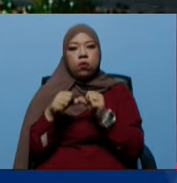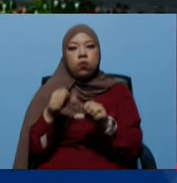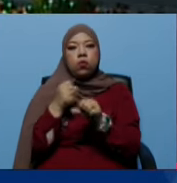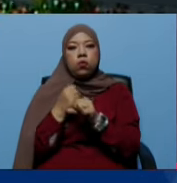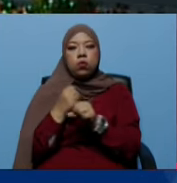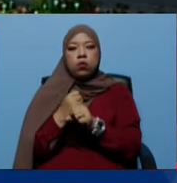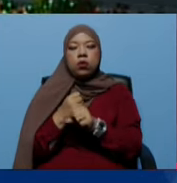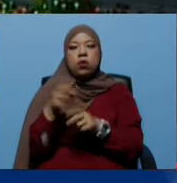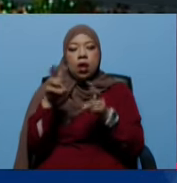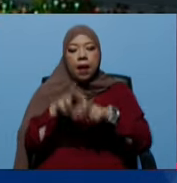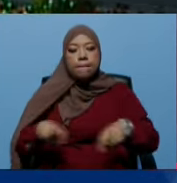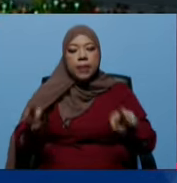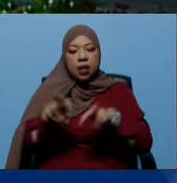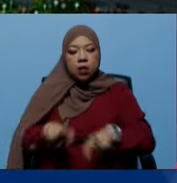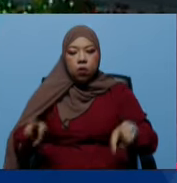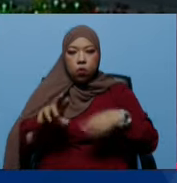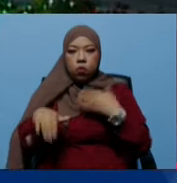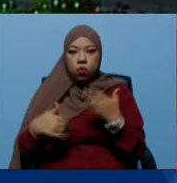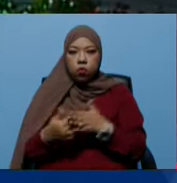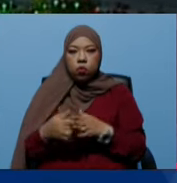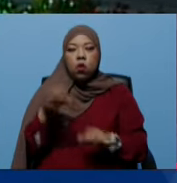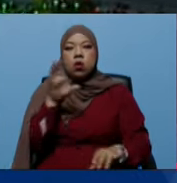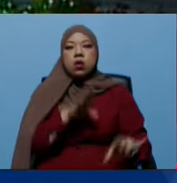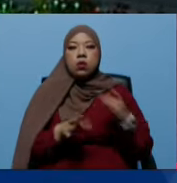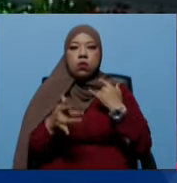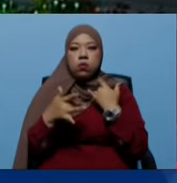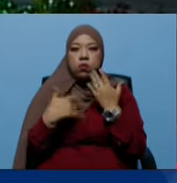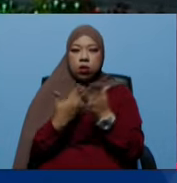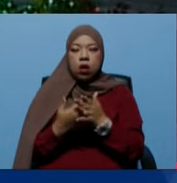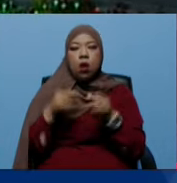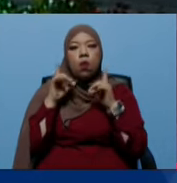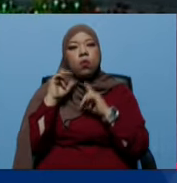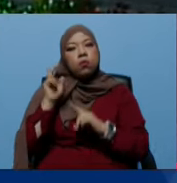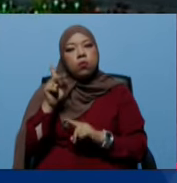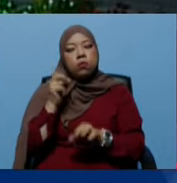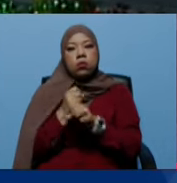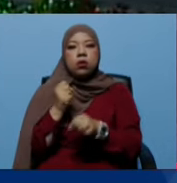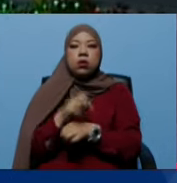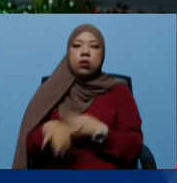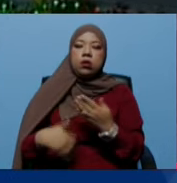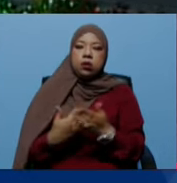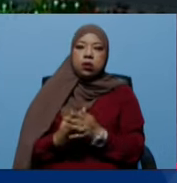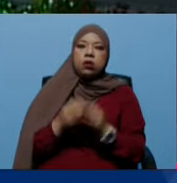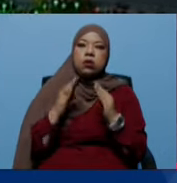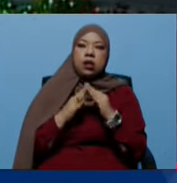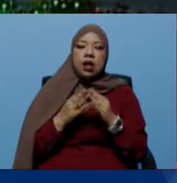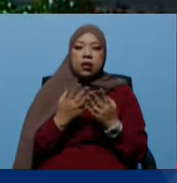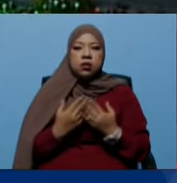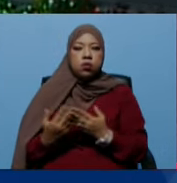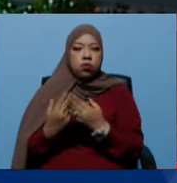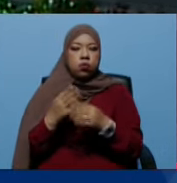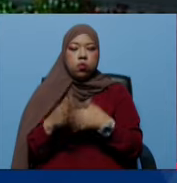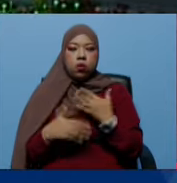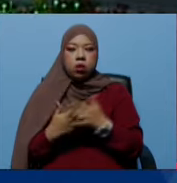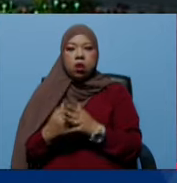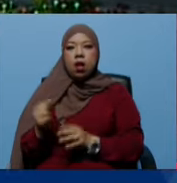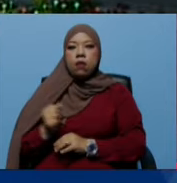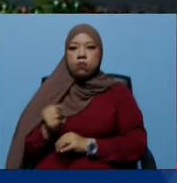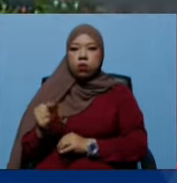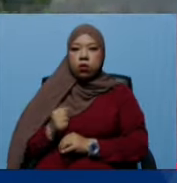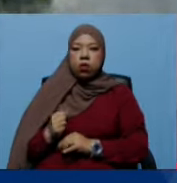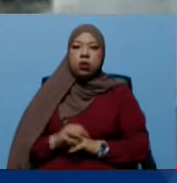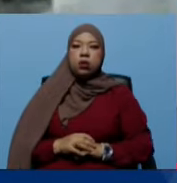beneficiando a nuestros investigadores, a nuestros científicos, a nuestros profesores y, por supuesto, a nuestra casa de estudio. Queremos aprovechar